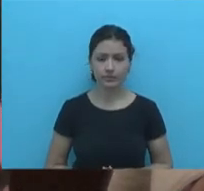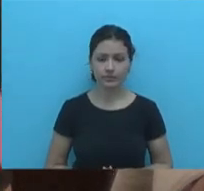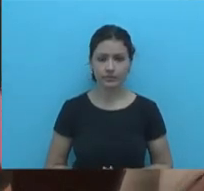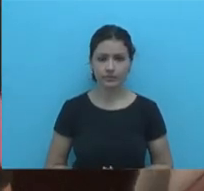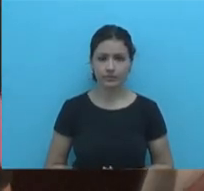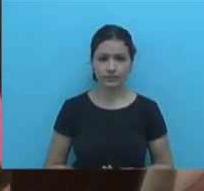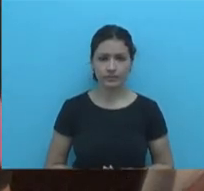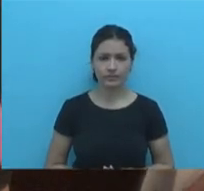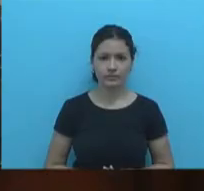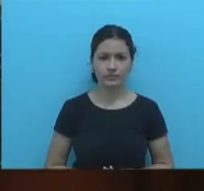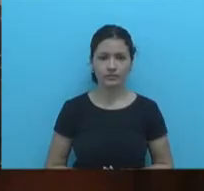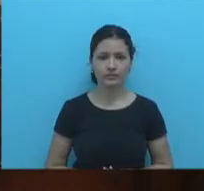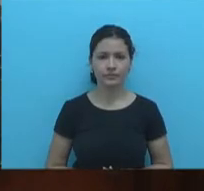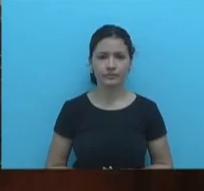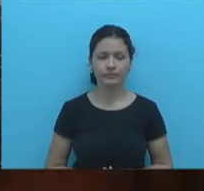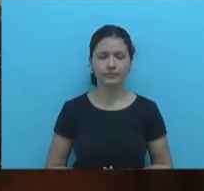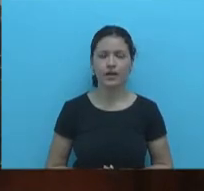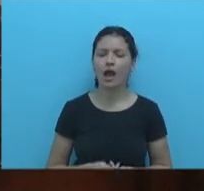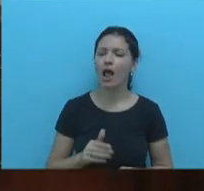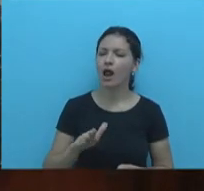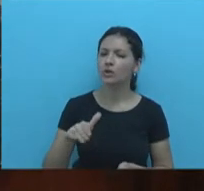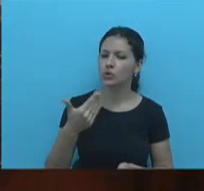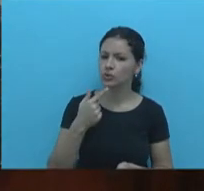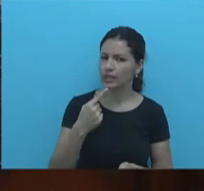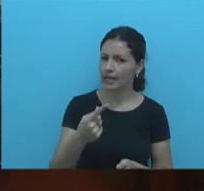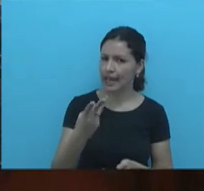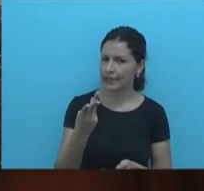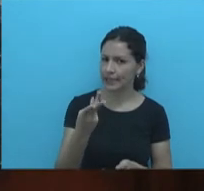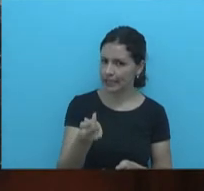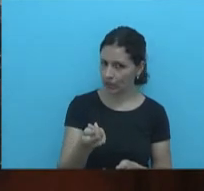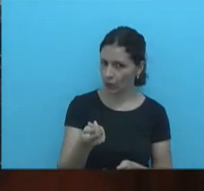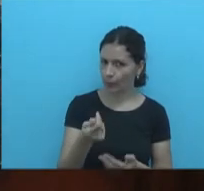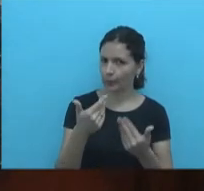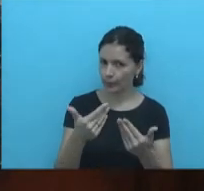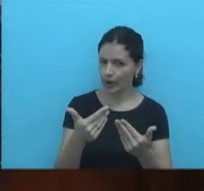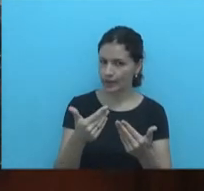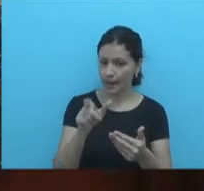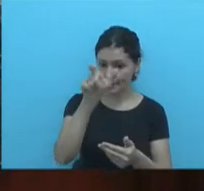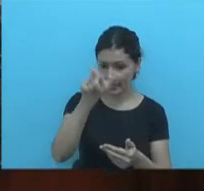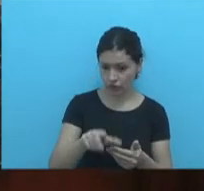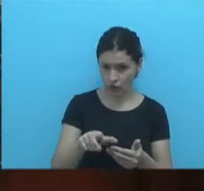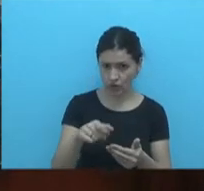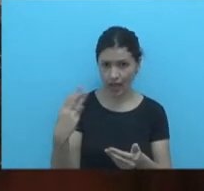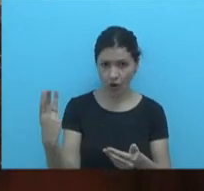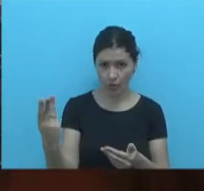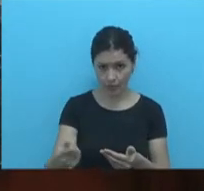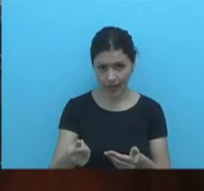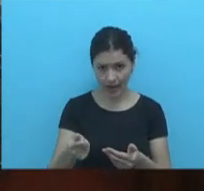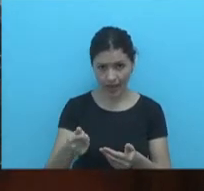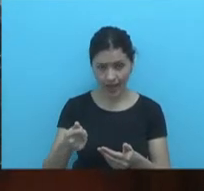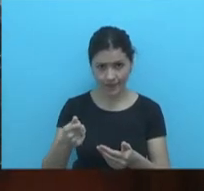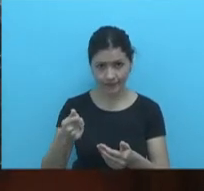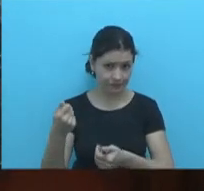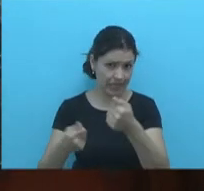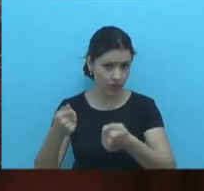Sí, diputada. Entonces, ¿se le daría un monto determinado de dinero para que la persona se compre un vehículo? ¿Y